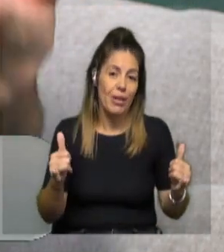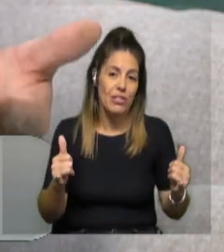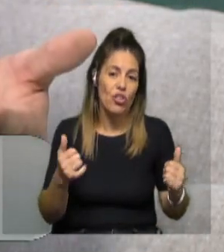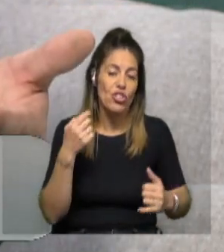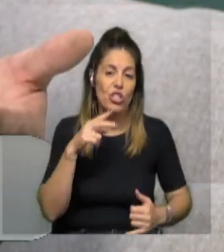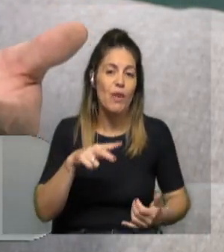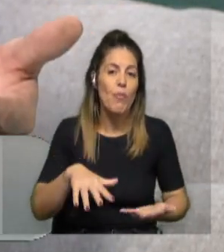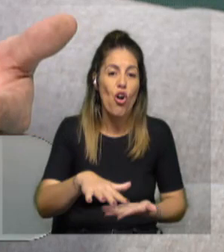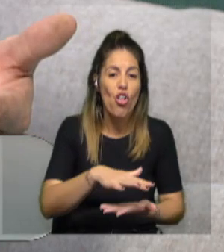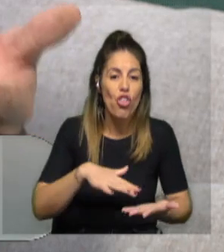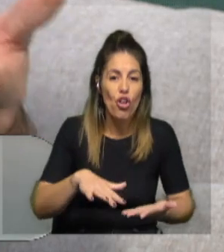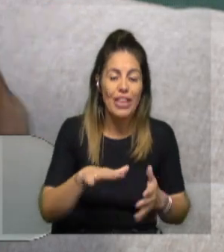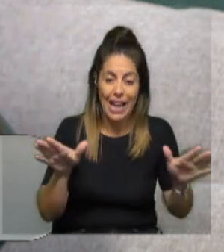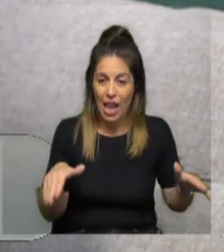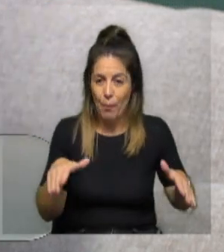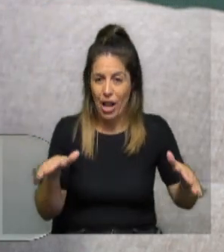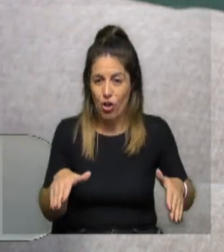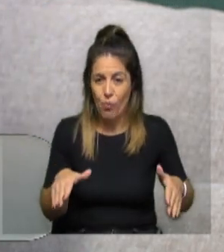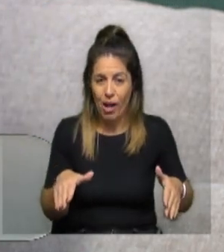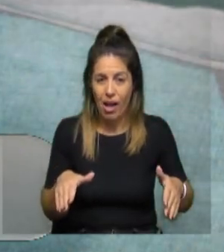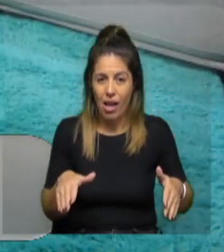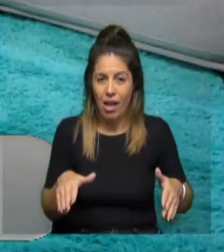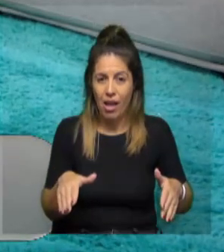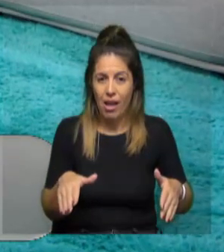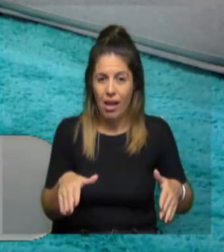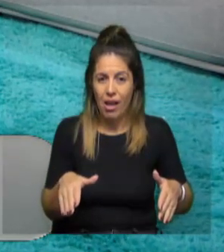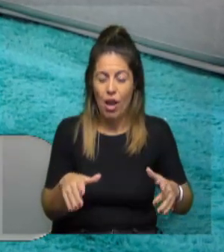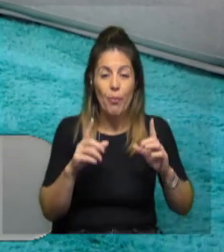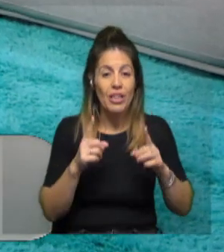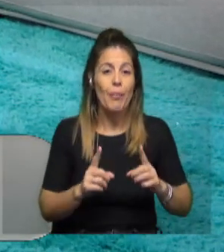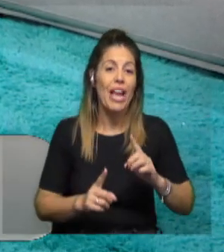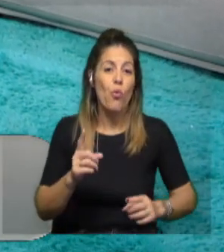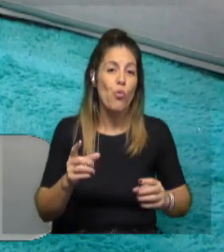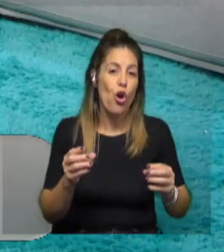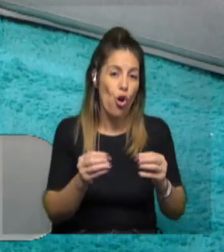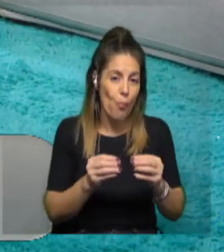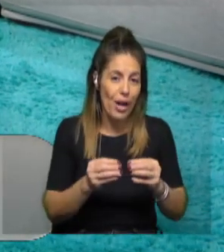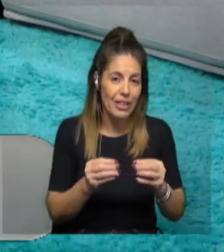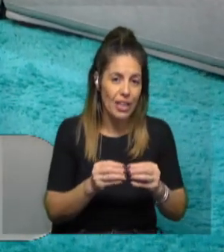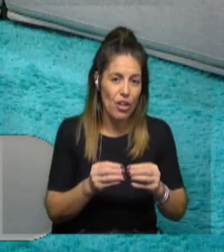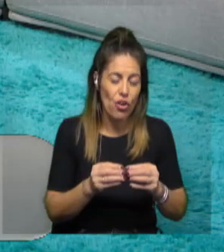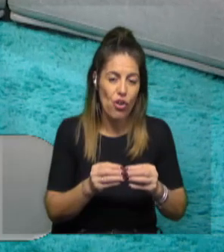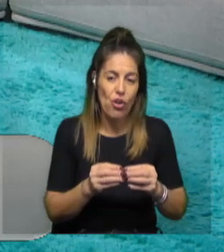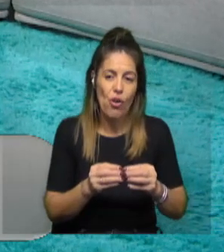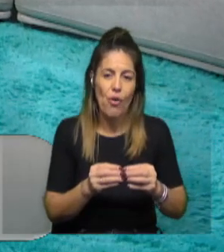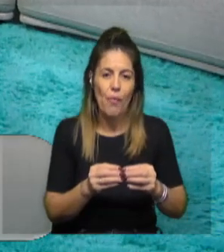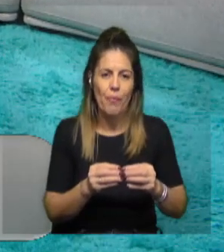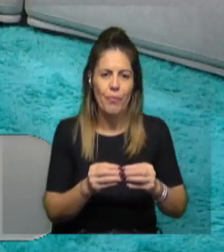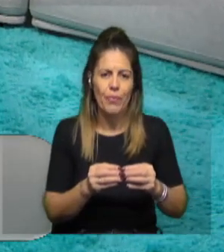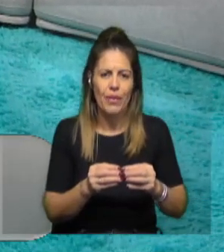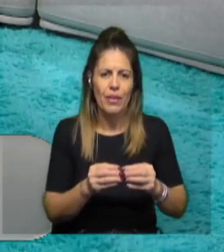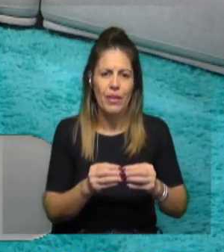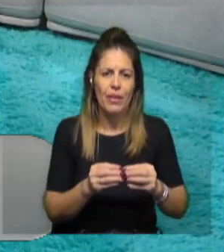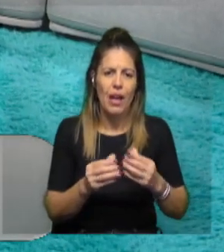es en La Paloma... En La Paloma, sí. Sí. Porque también hay algunos colegas que también estamos saliendo como que pitbull